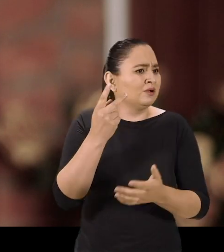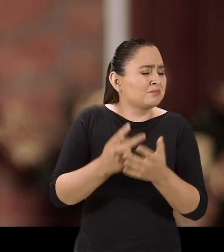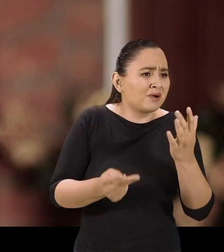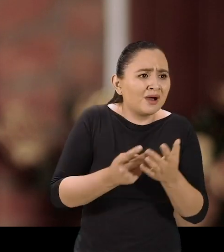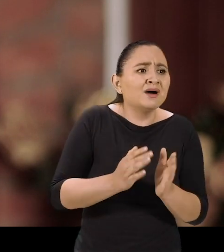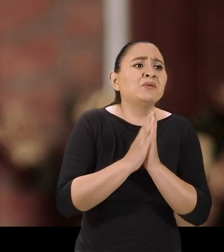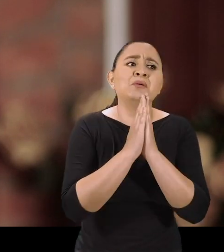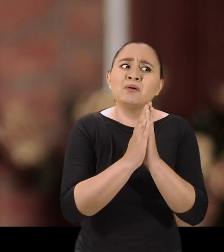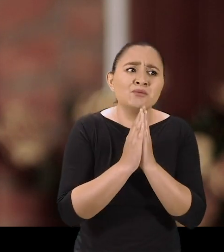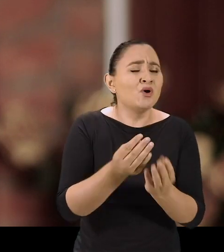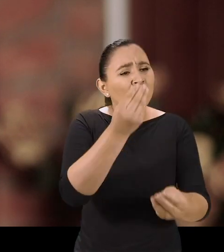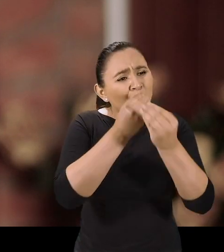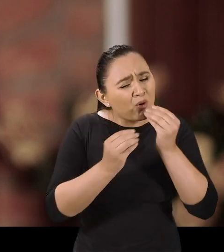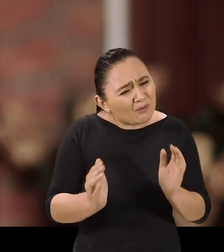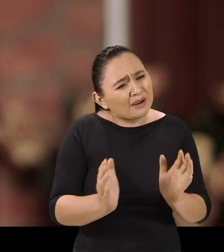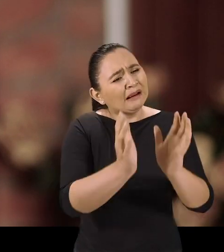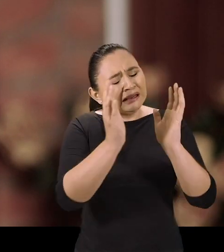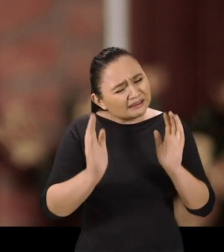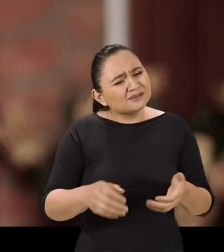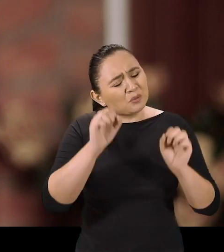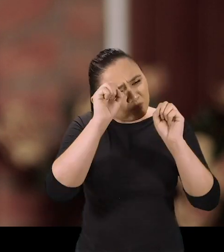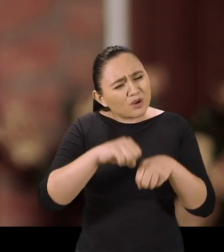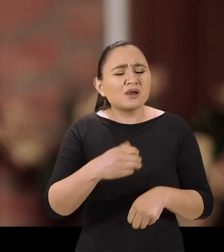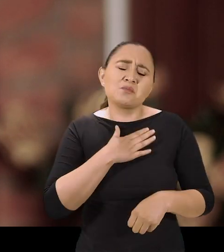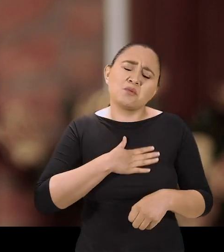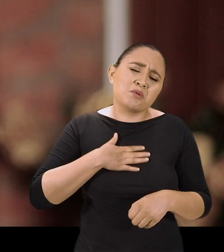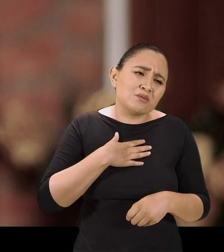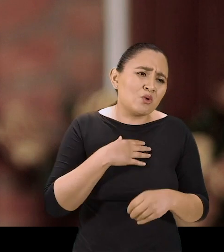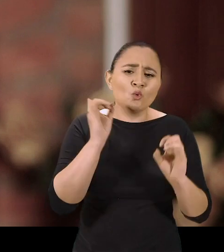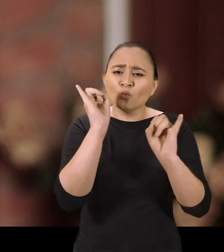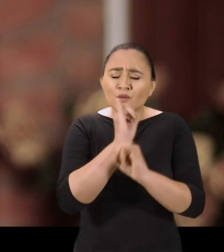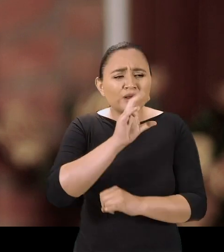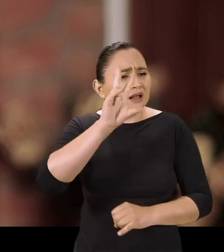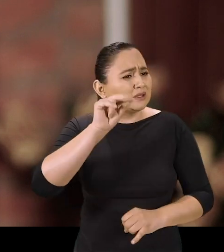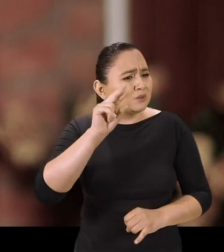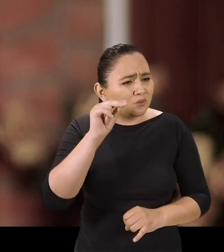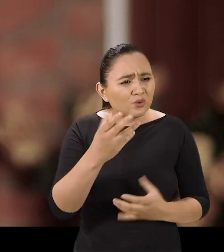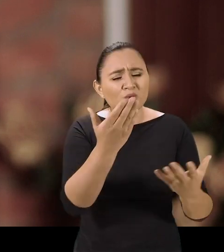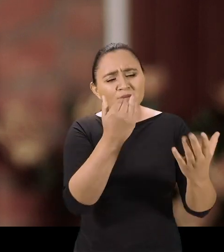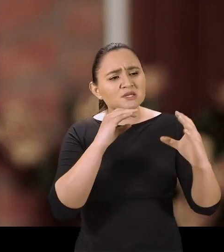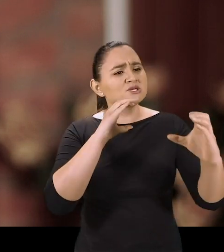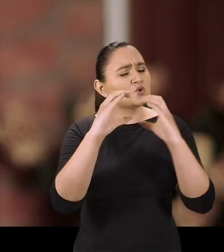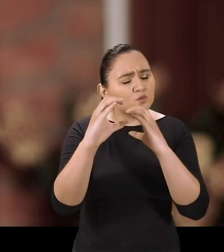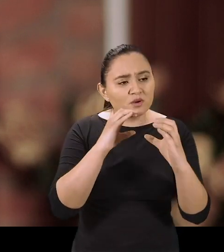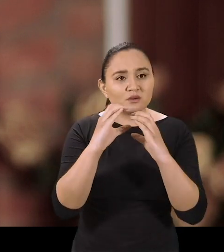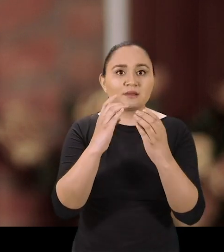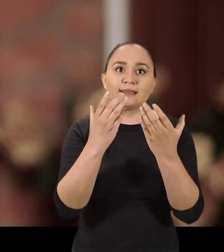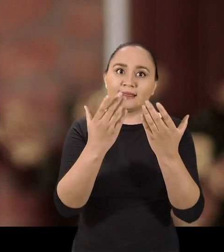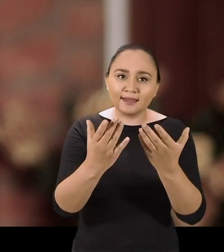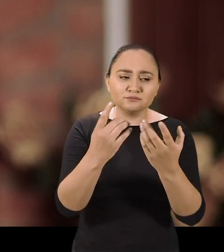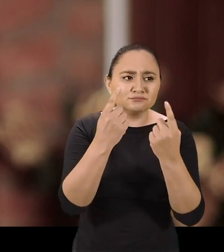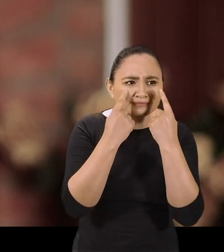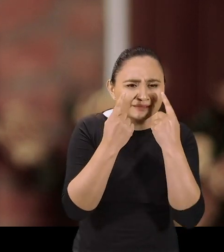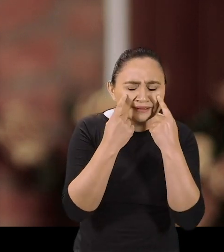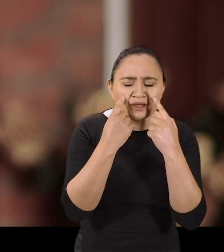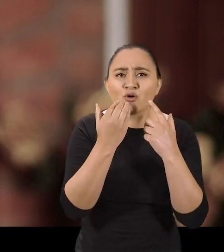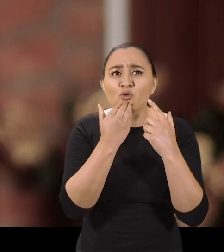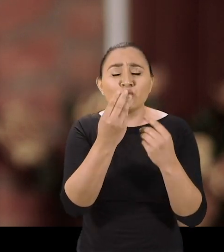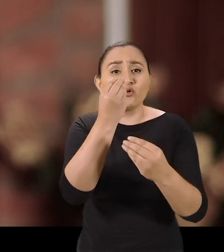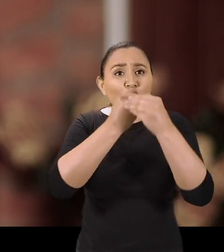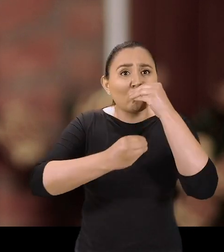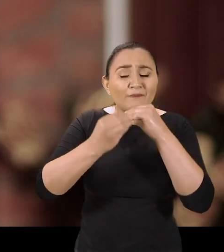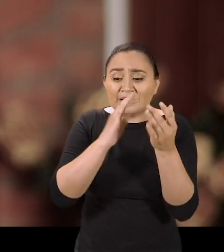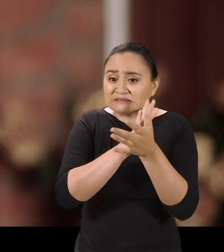desesperación no tratábamos de persuadirle por las buenas de conversar con ella de hacerle ver las